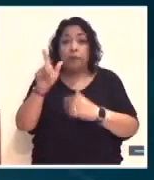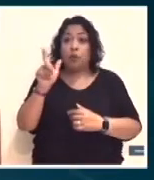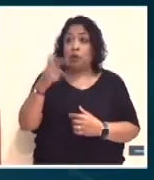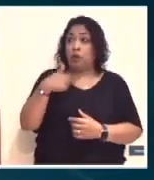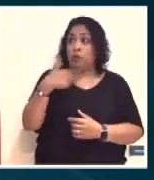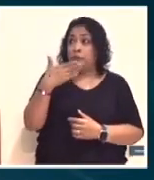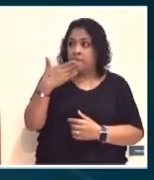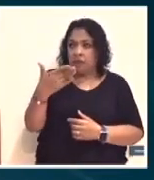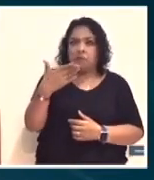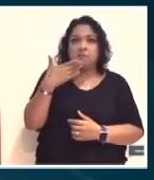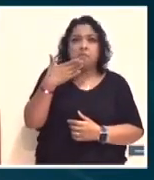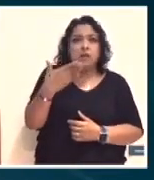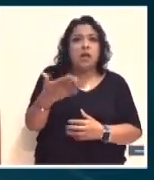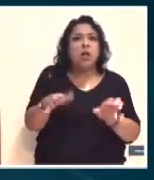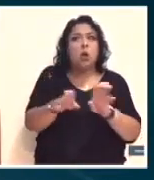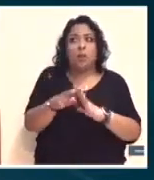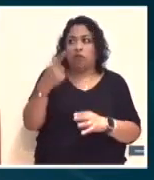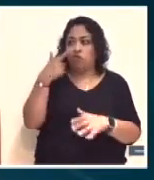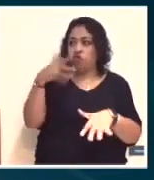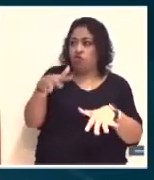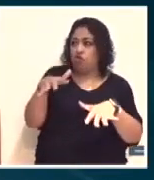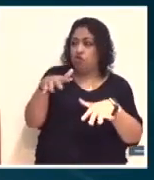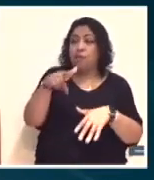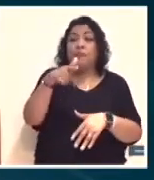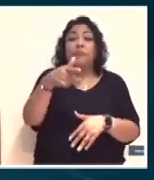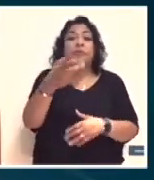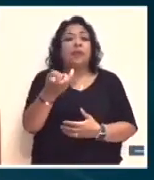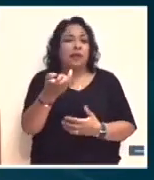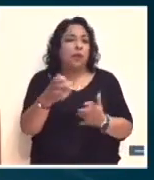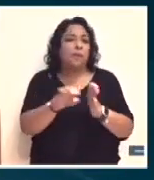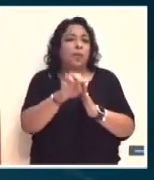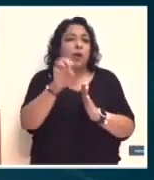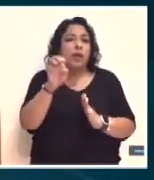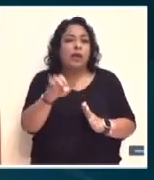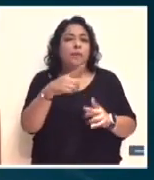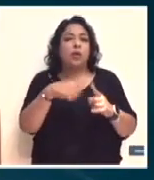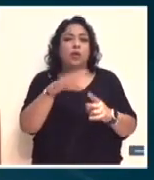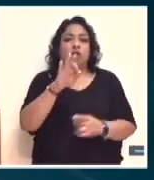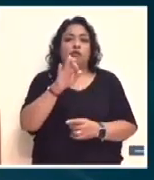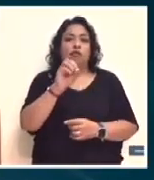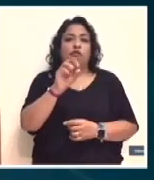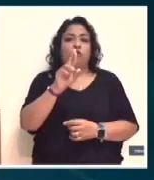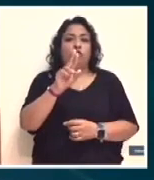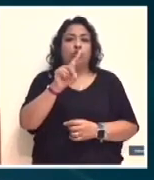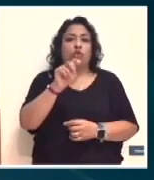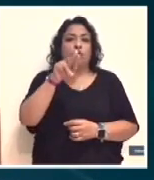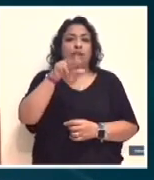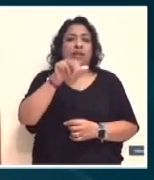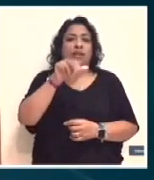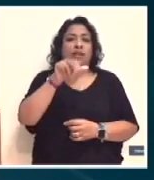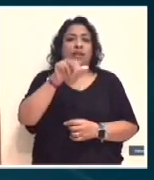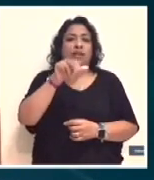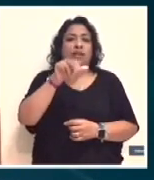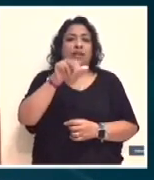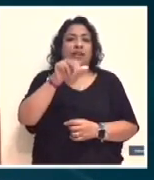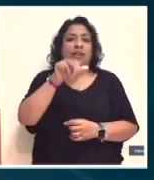es el caso por supuesto de fortunata y jacinta que es una gran novela una